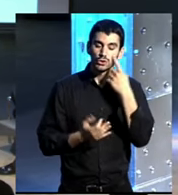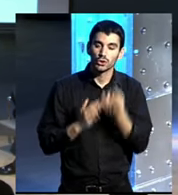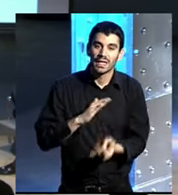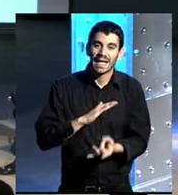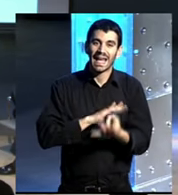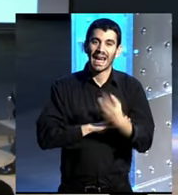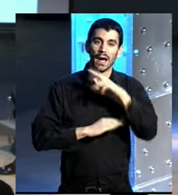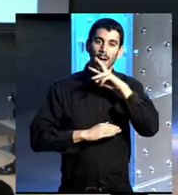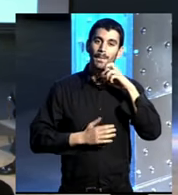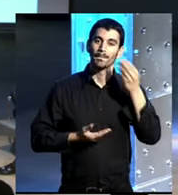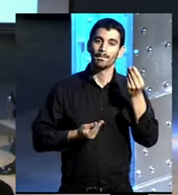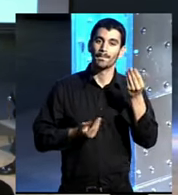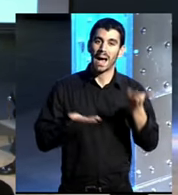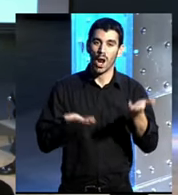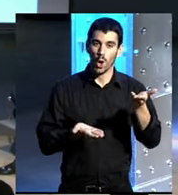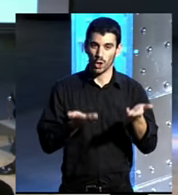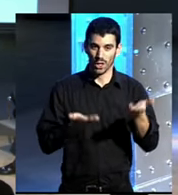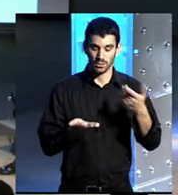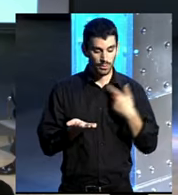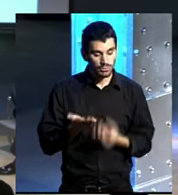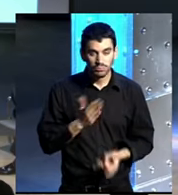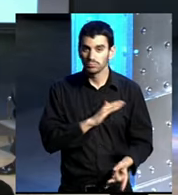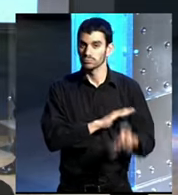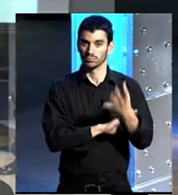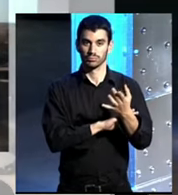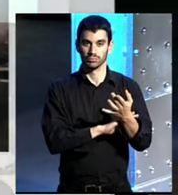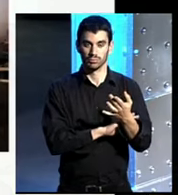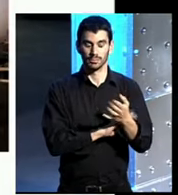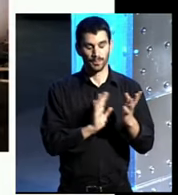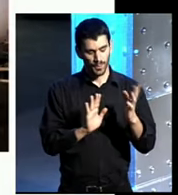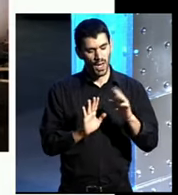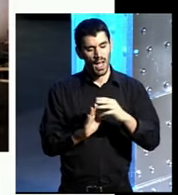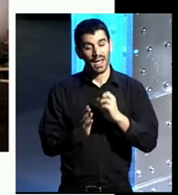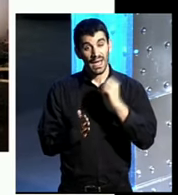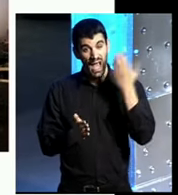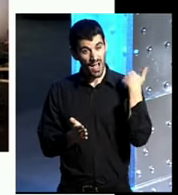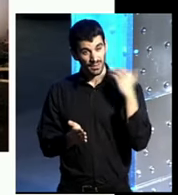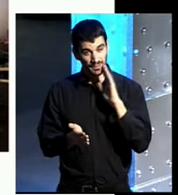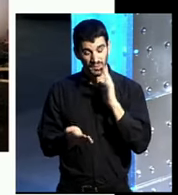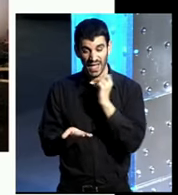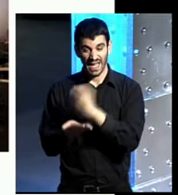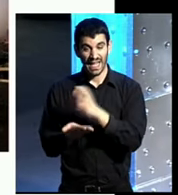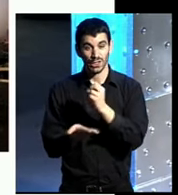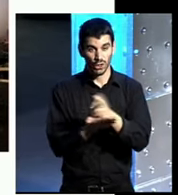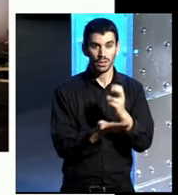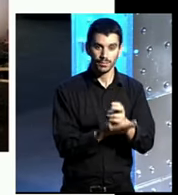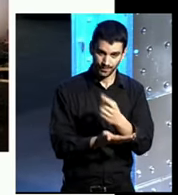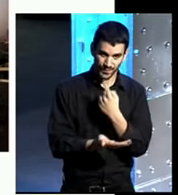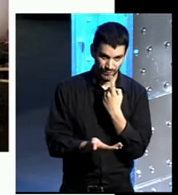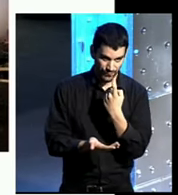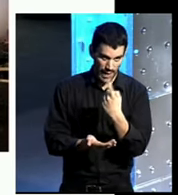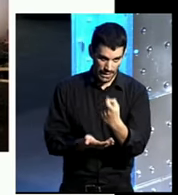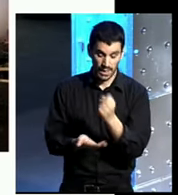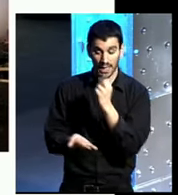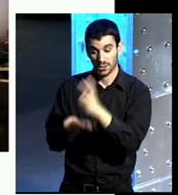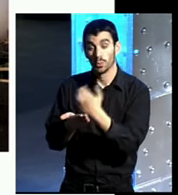Todavía quedan unos retos, los retos de las brechas digitales, que siguen estando ahí. Y en el libro